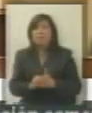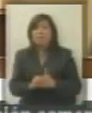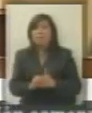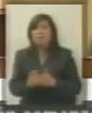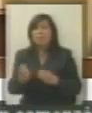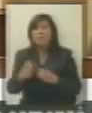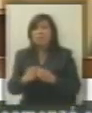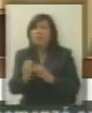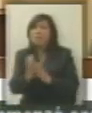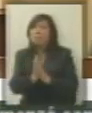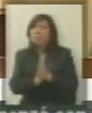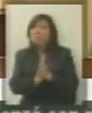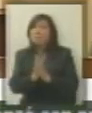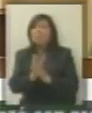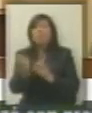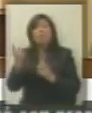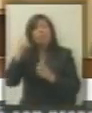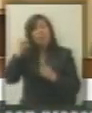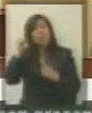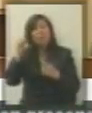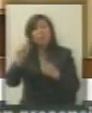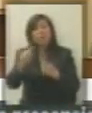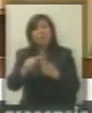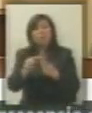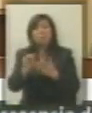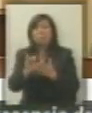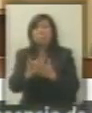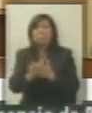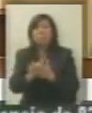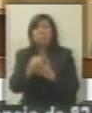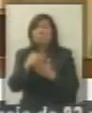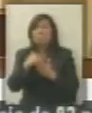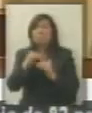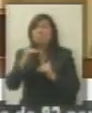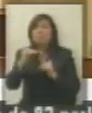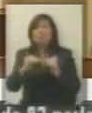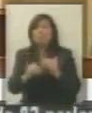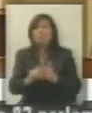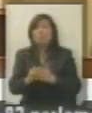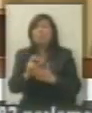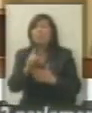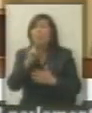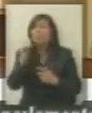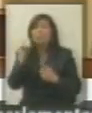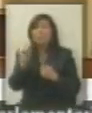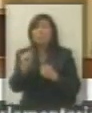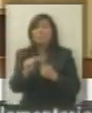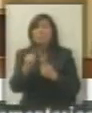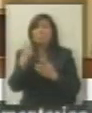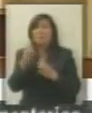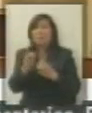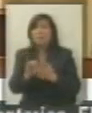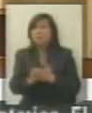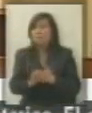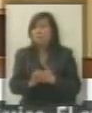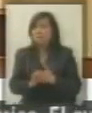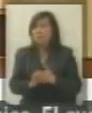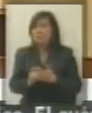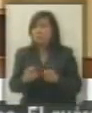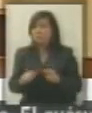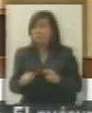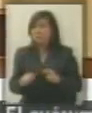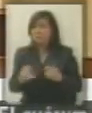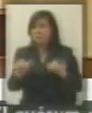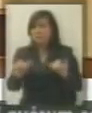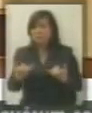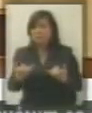contiene ambiciosos objetivos que deberán ser alcanzados gradualmente. Nuestro optimismo para lograrlo se sustenta en la